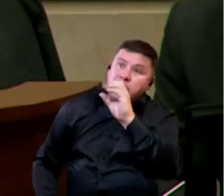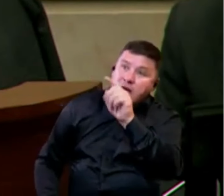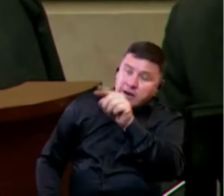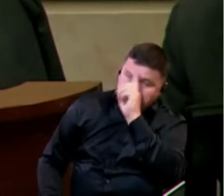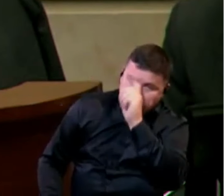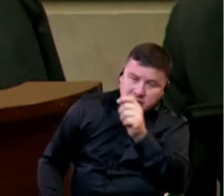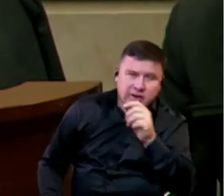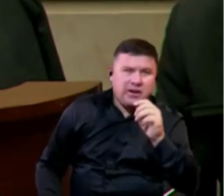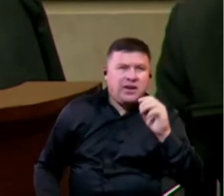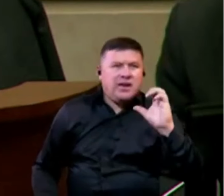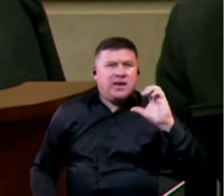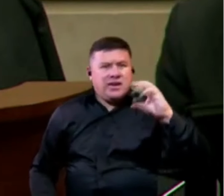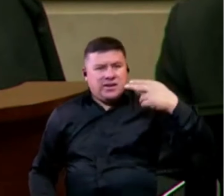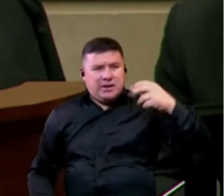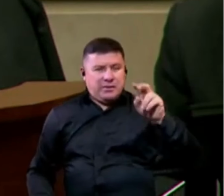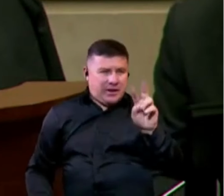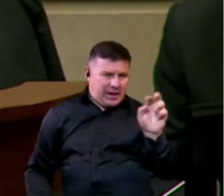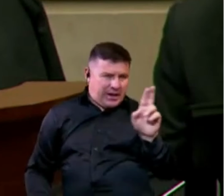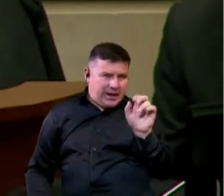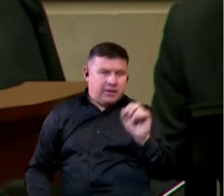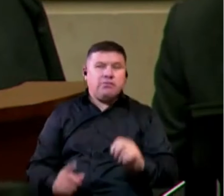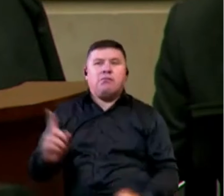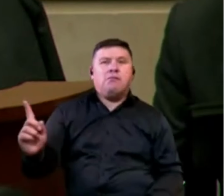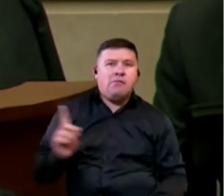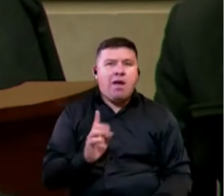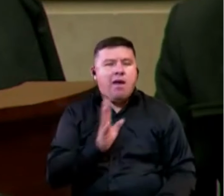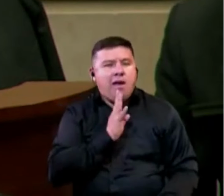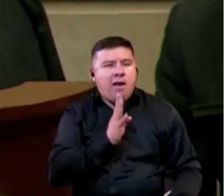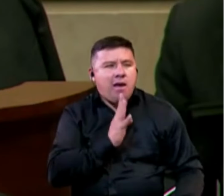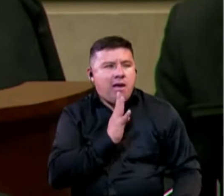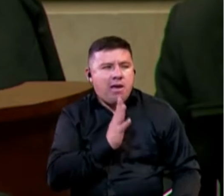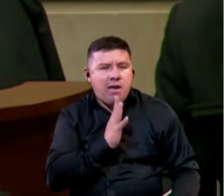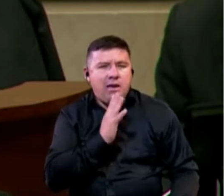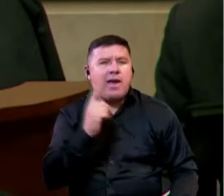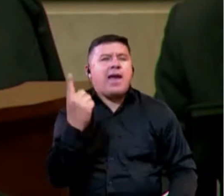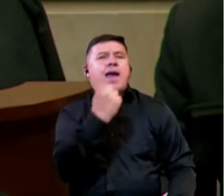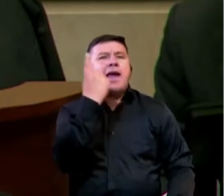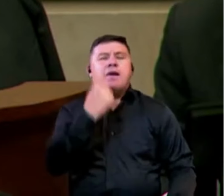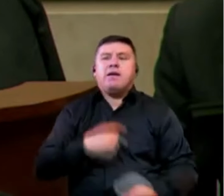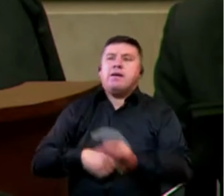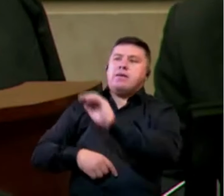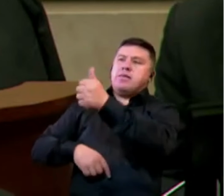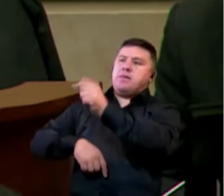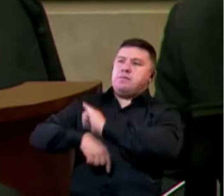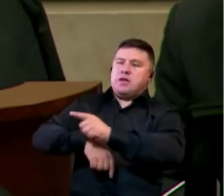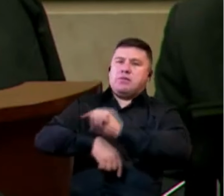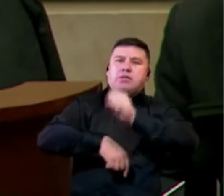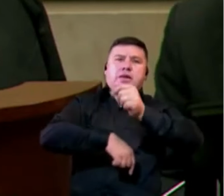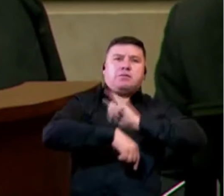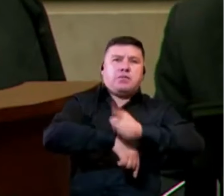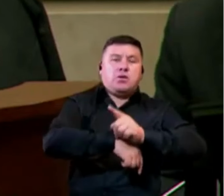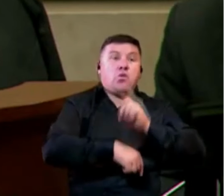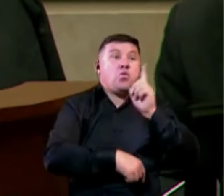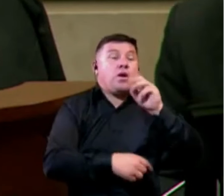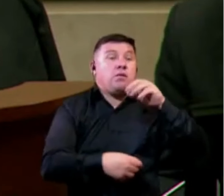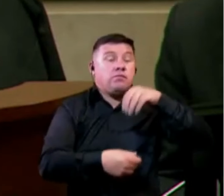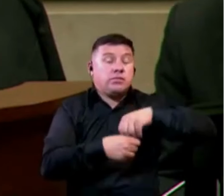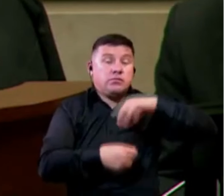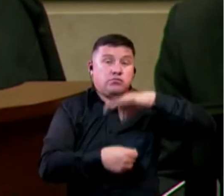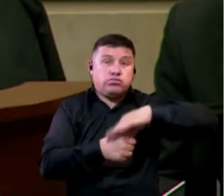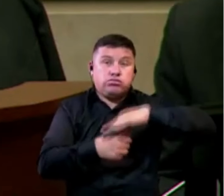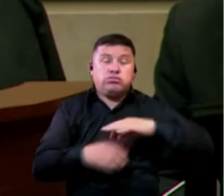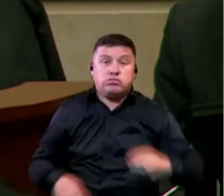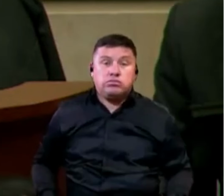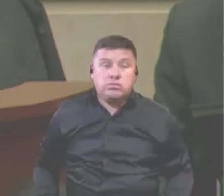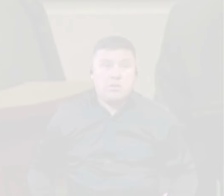los pronunciamientos judiciales proferidos en el marco de una acción de tutela y una acción popular, se estableció que aquellas solo dispusieron la conformación de una segunda lista